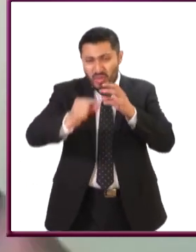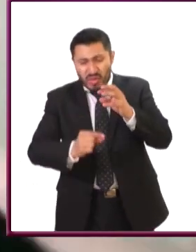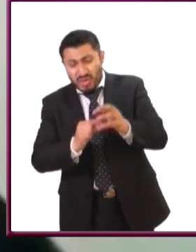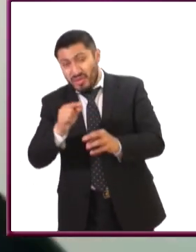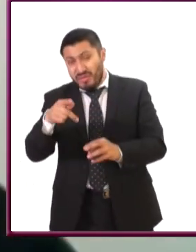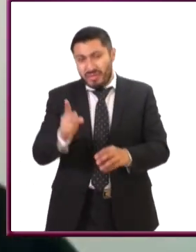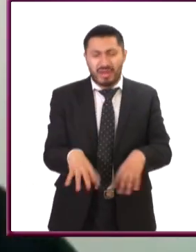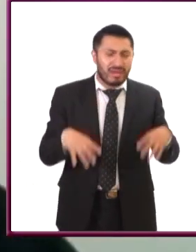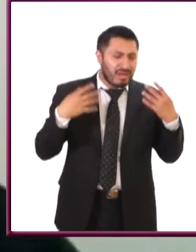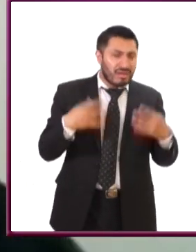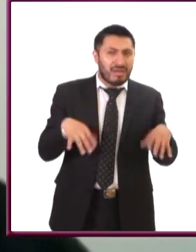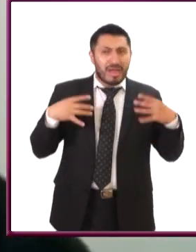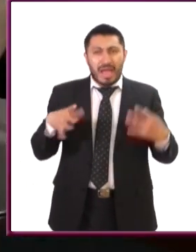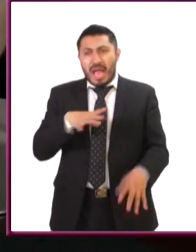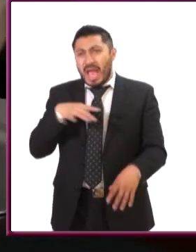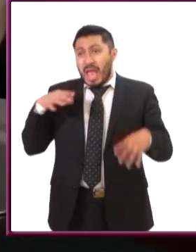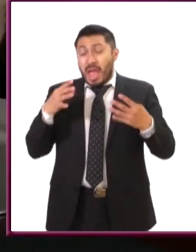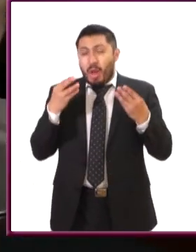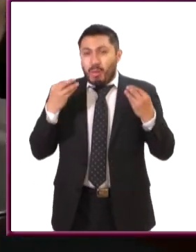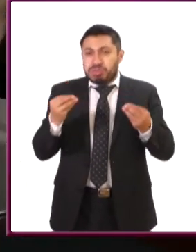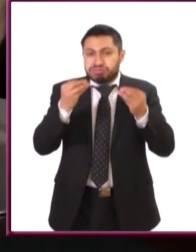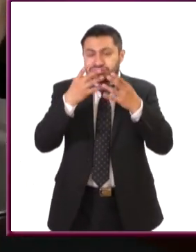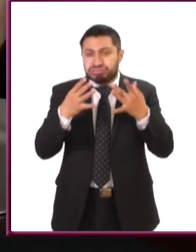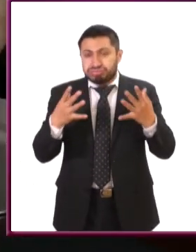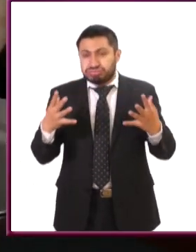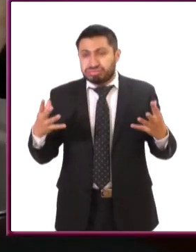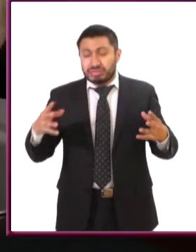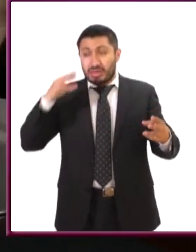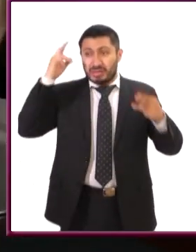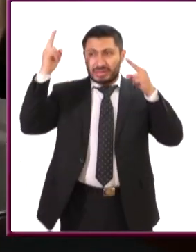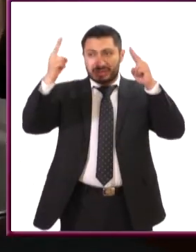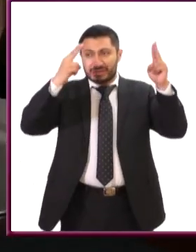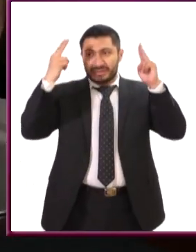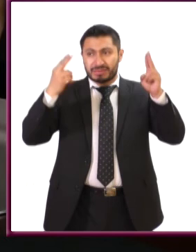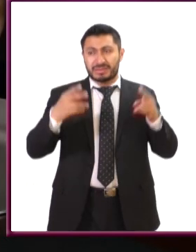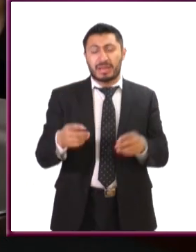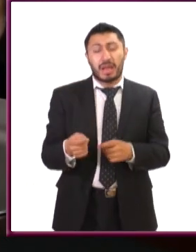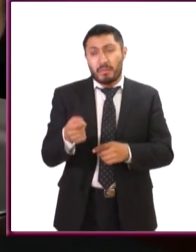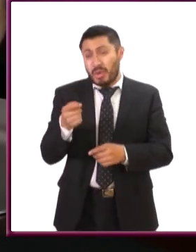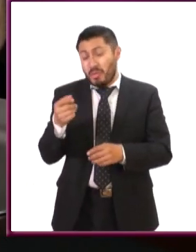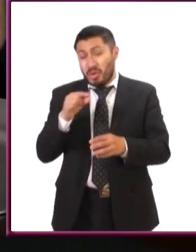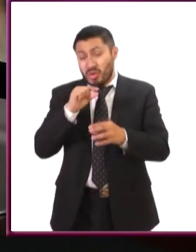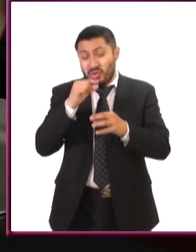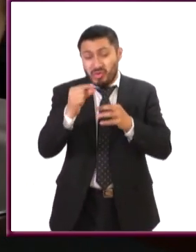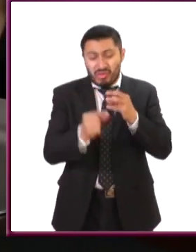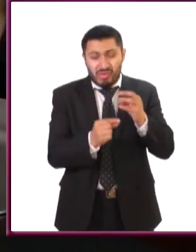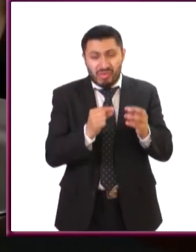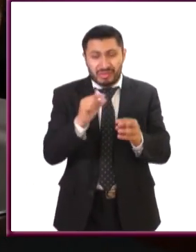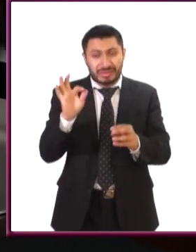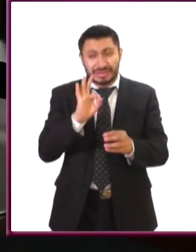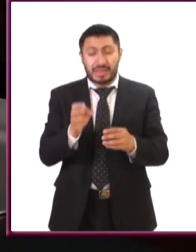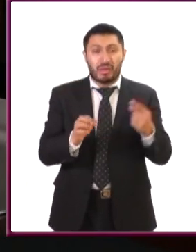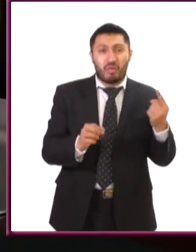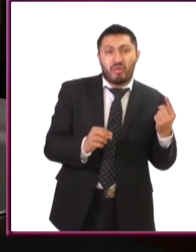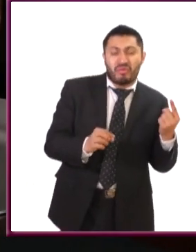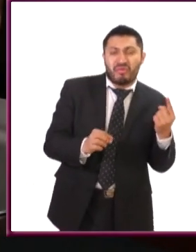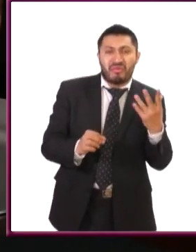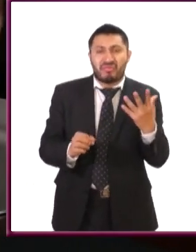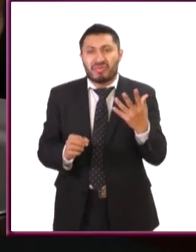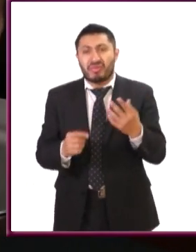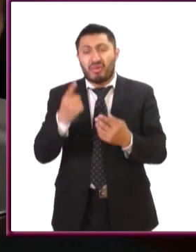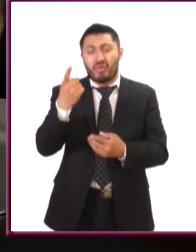átomos, pero aún puede haber una gran cantidad. En el espacio interestelar hay muy poquitos átomos, probablemente